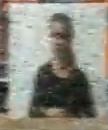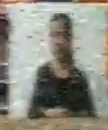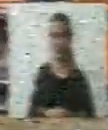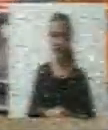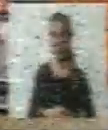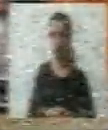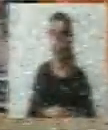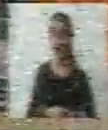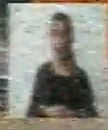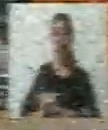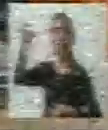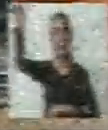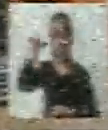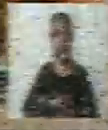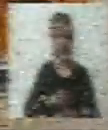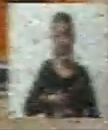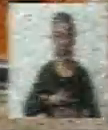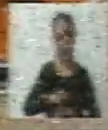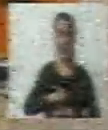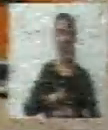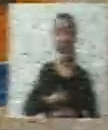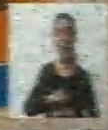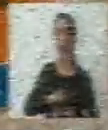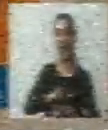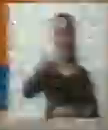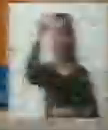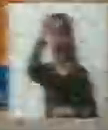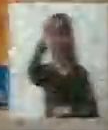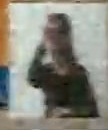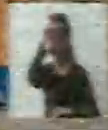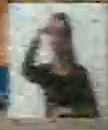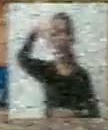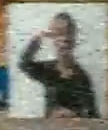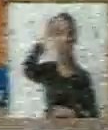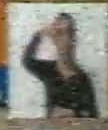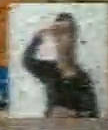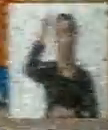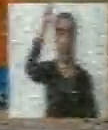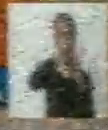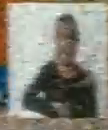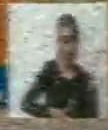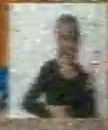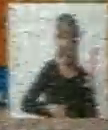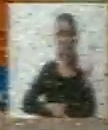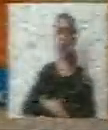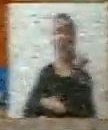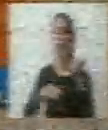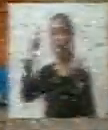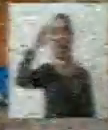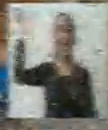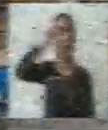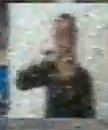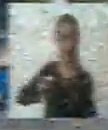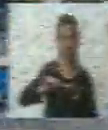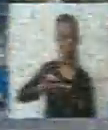Inmediatamente dan participación a la comisaría de Pampa Blanca y, bueno, posteriormente, ya con intervención del fiscal, solicita también que nos hagamos